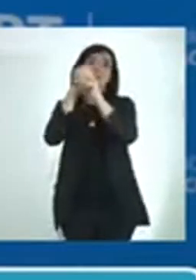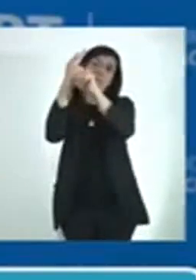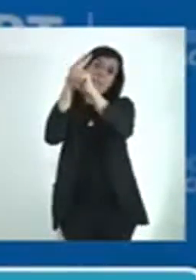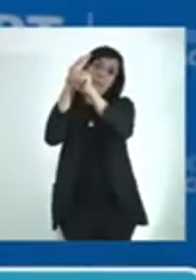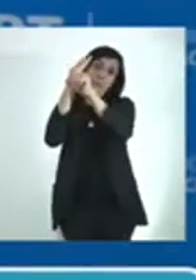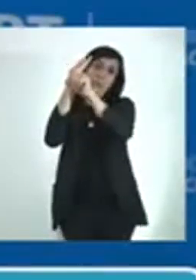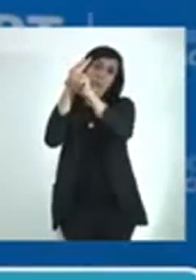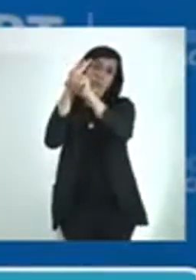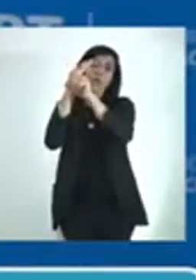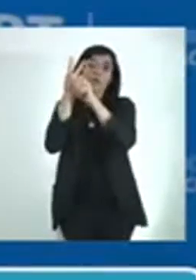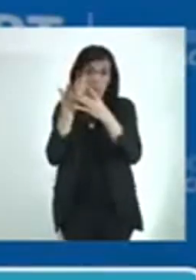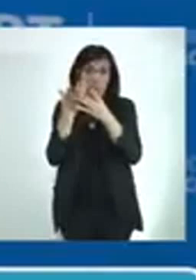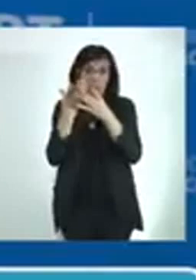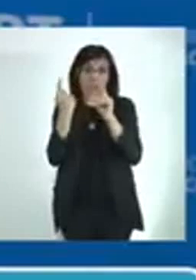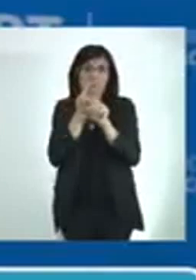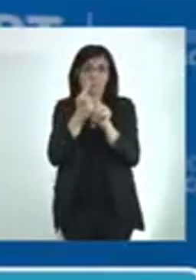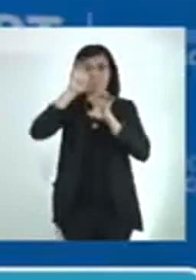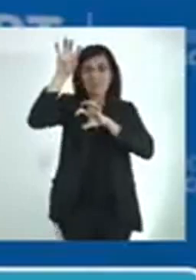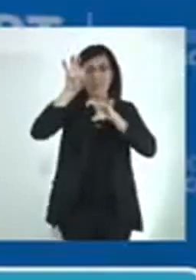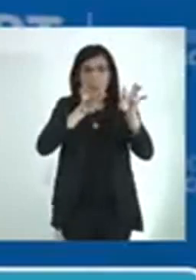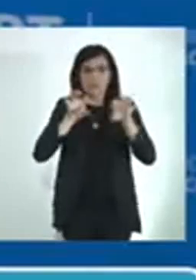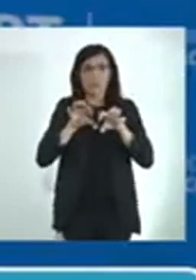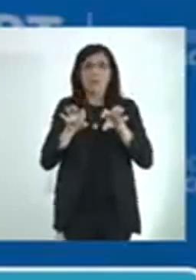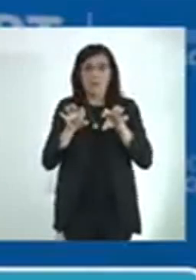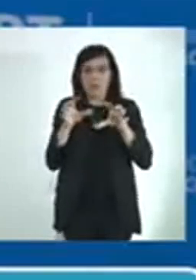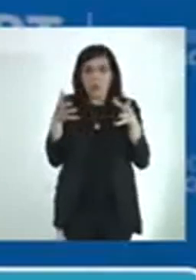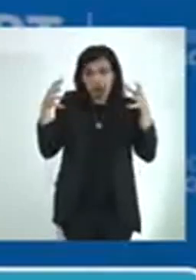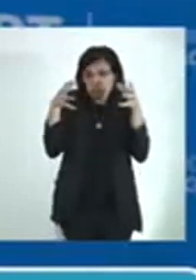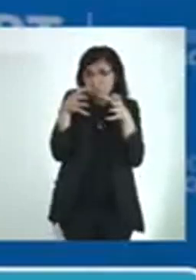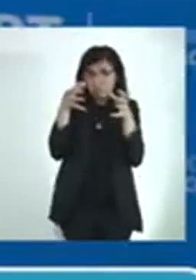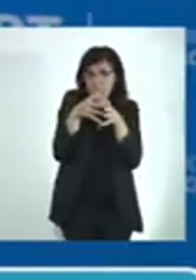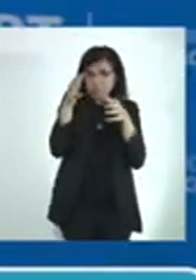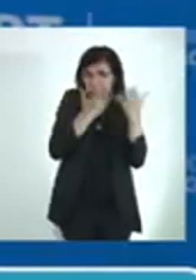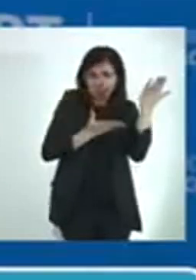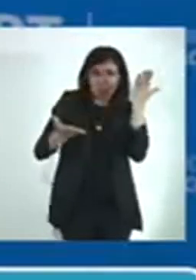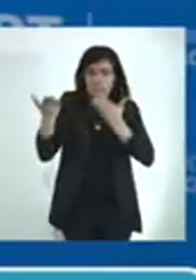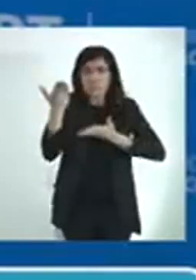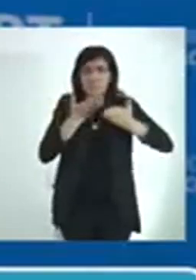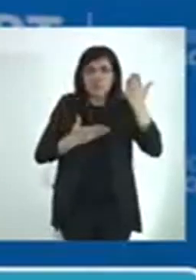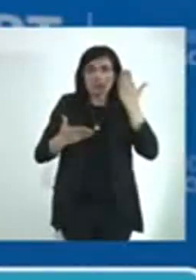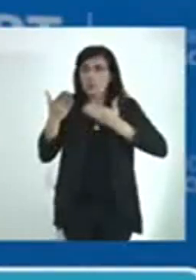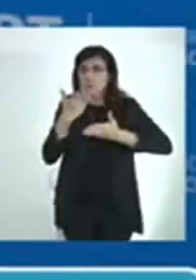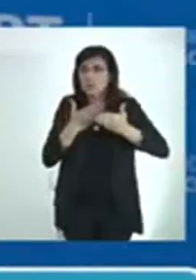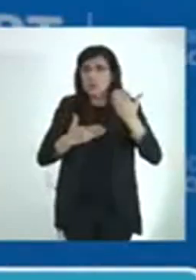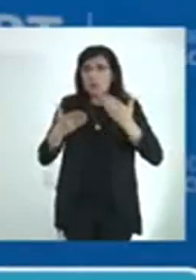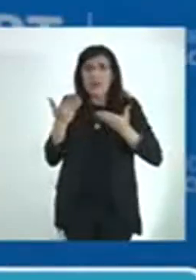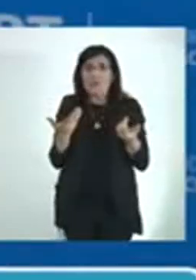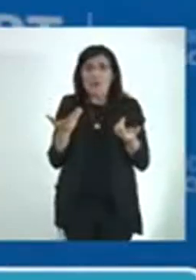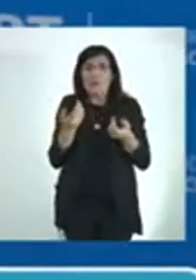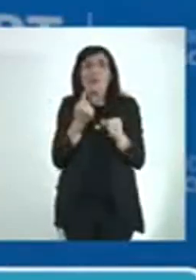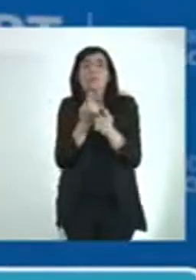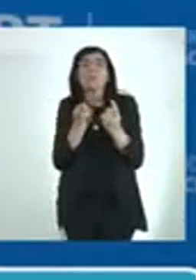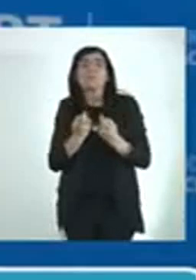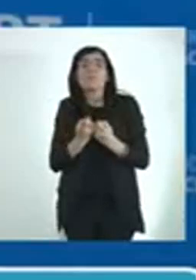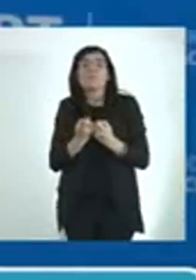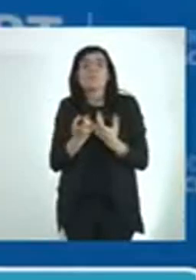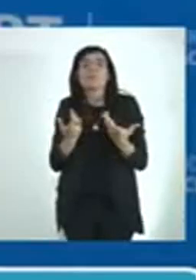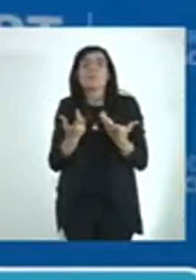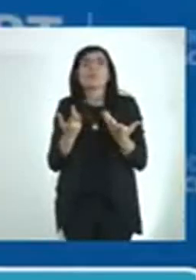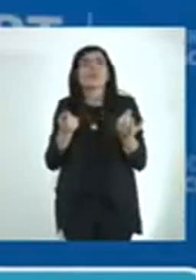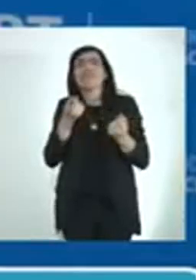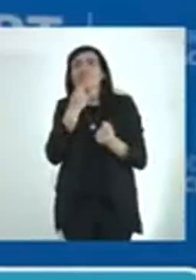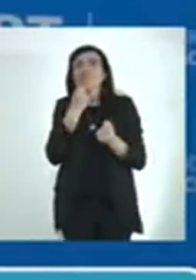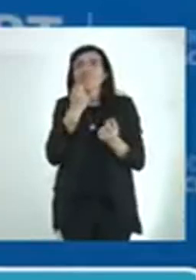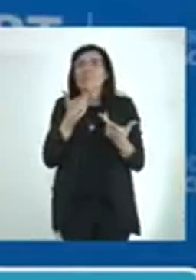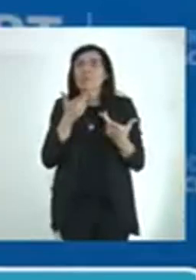articulación con todos los niveles y con todos los programas, o sea, realmente hay un trabajo interministerial muy fuerte. Sí. A nosotros, por ejemplo,